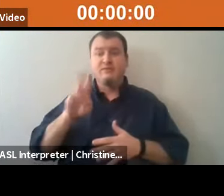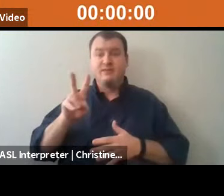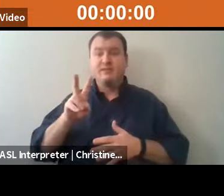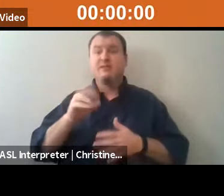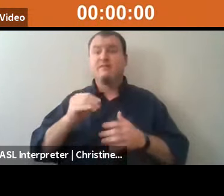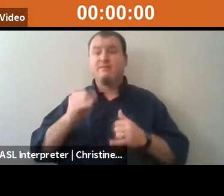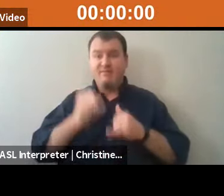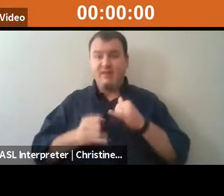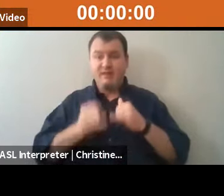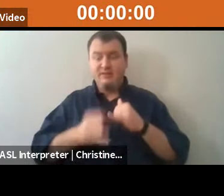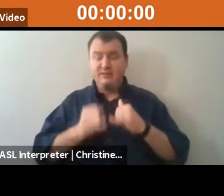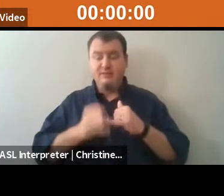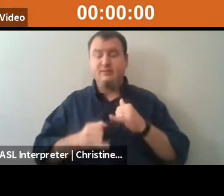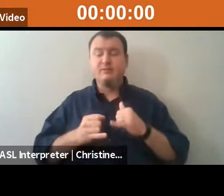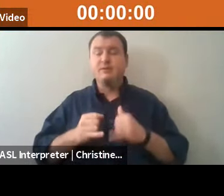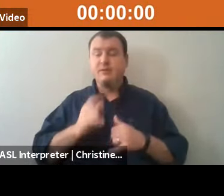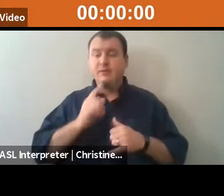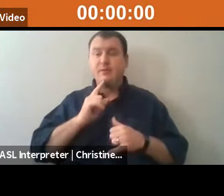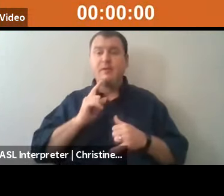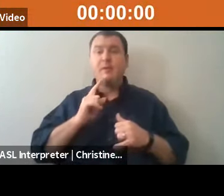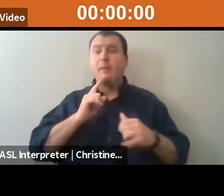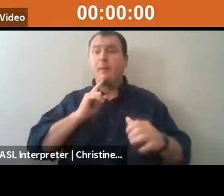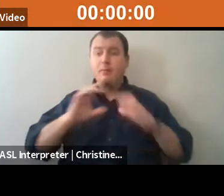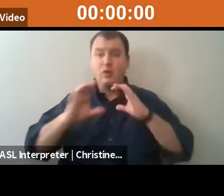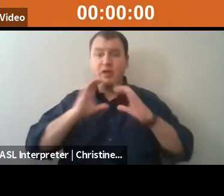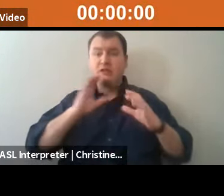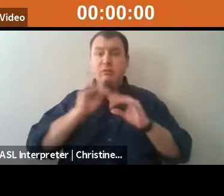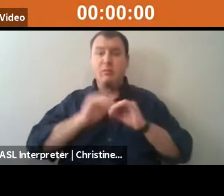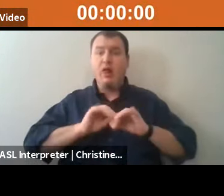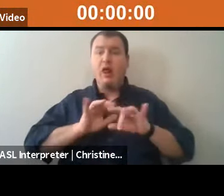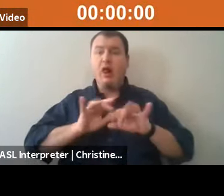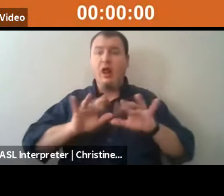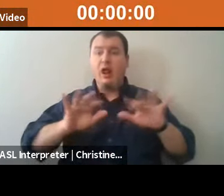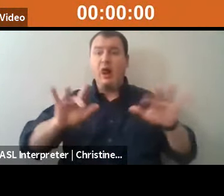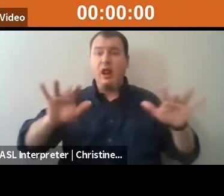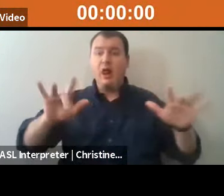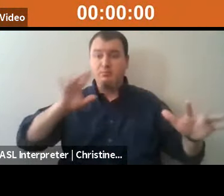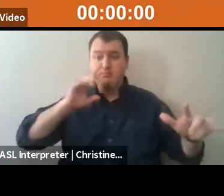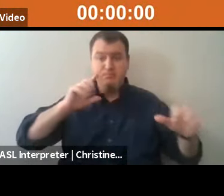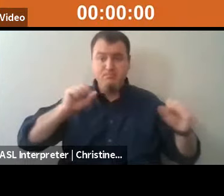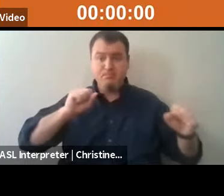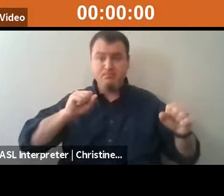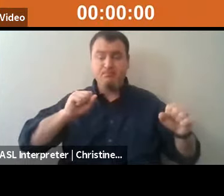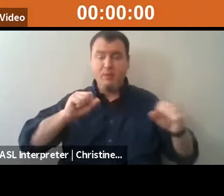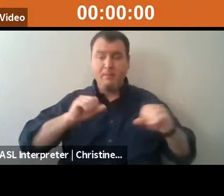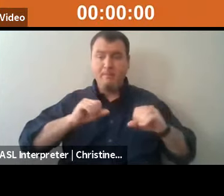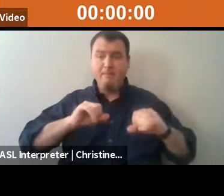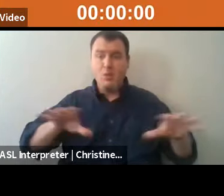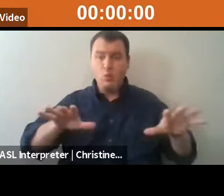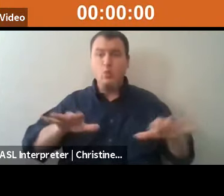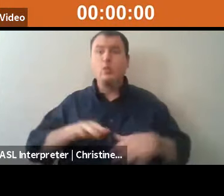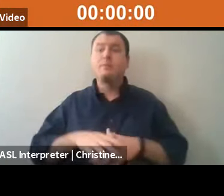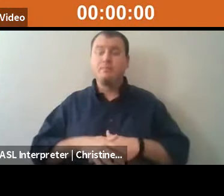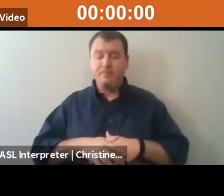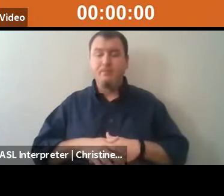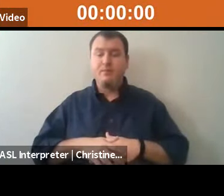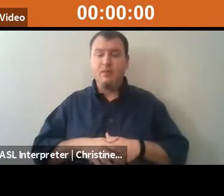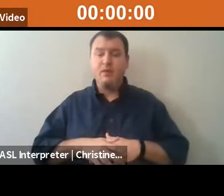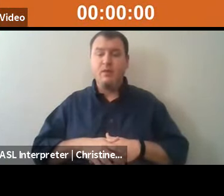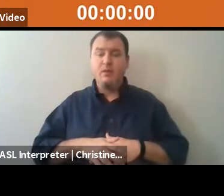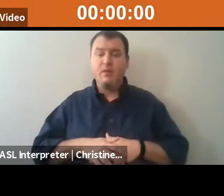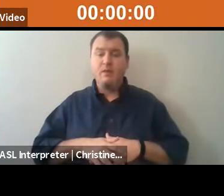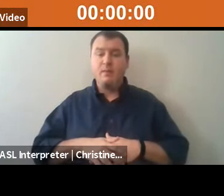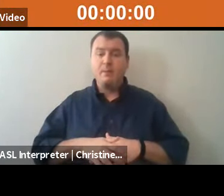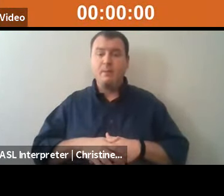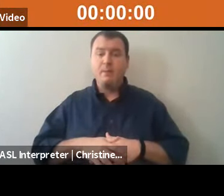de comunicación. No era raro ver entre los informativos de